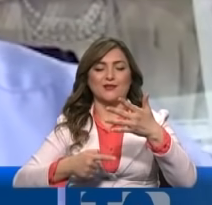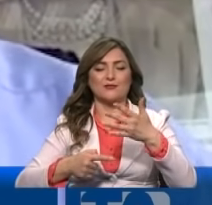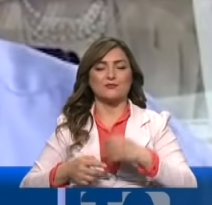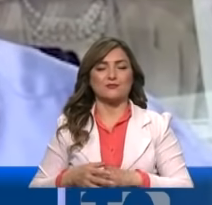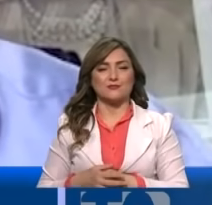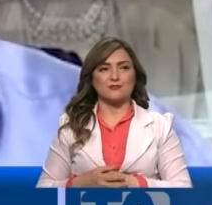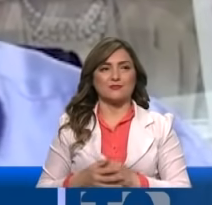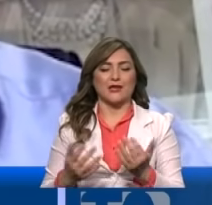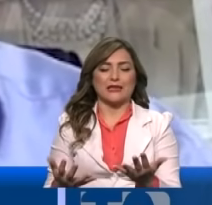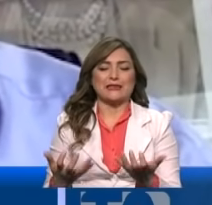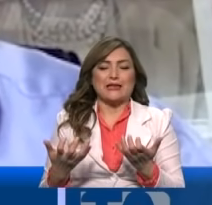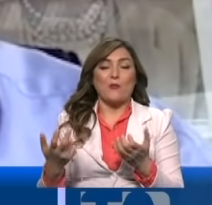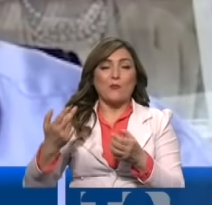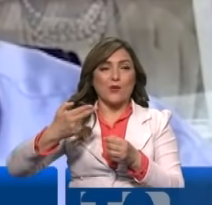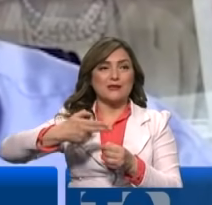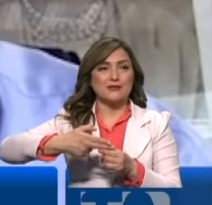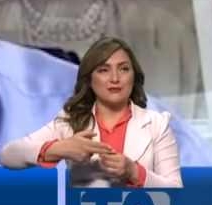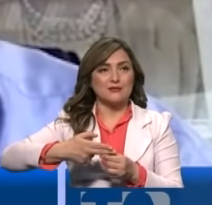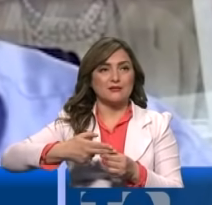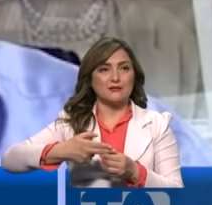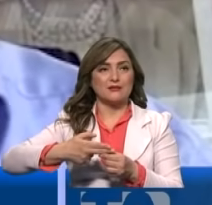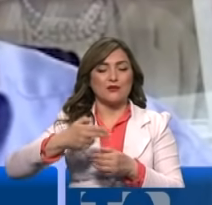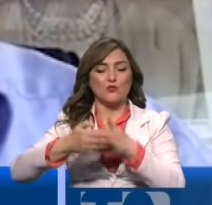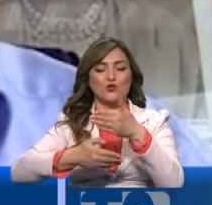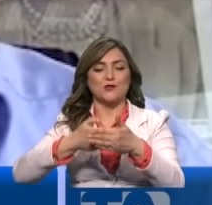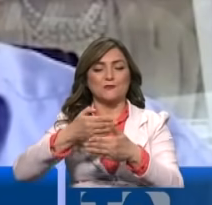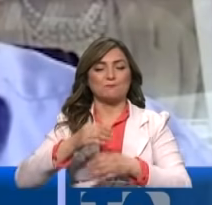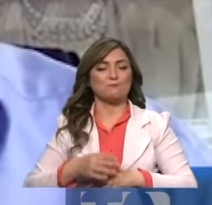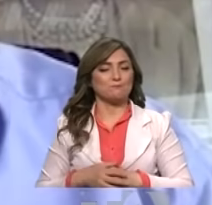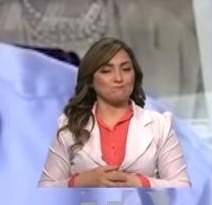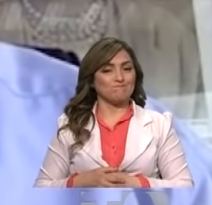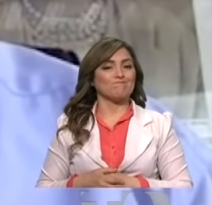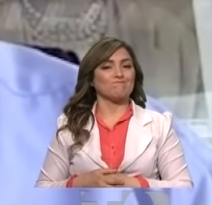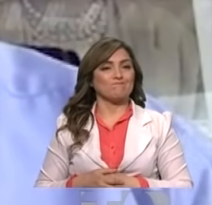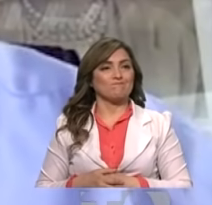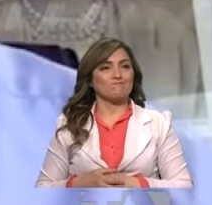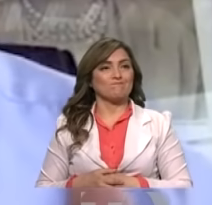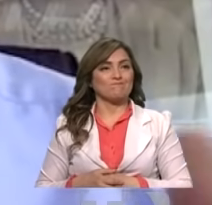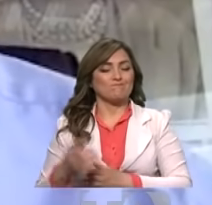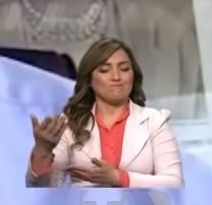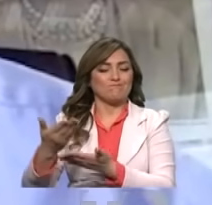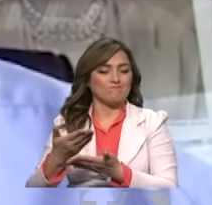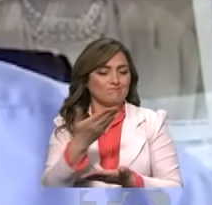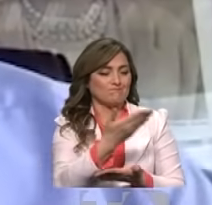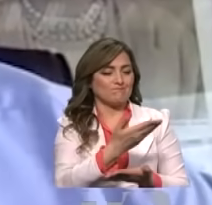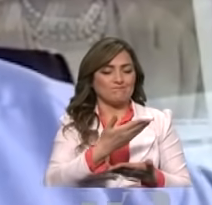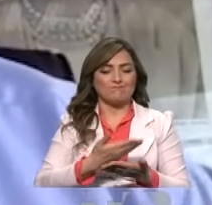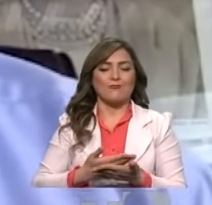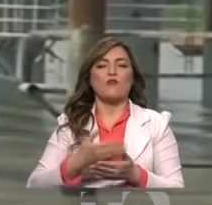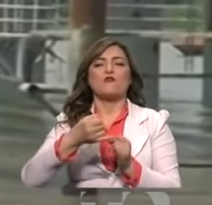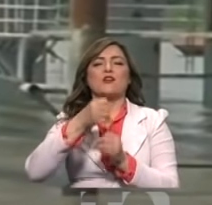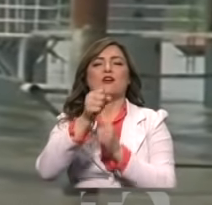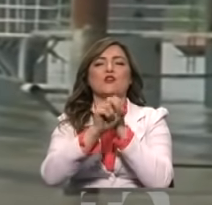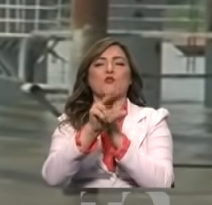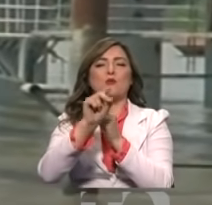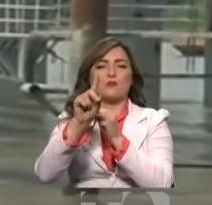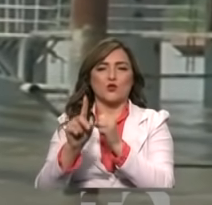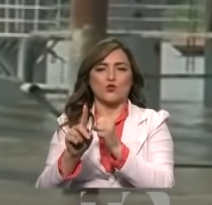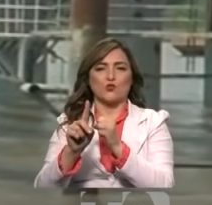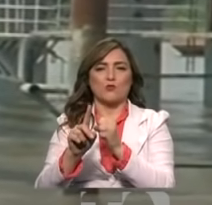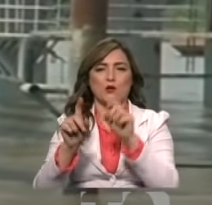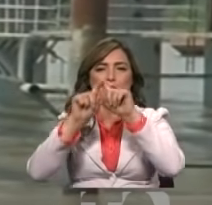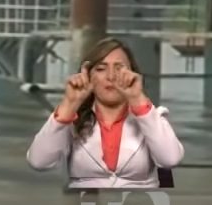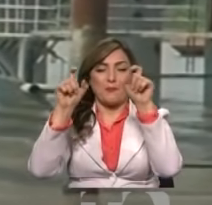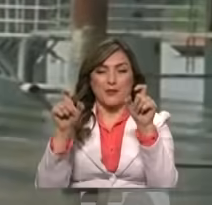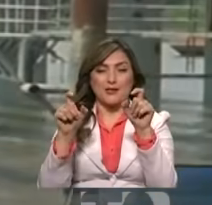que quieren ser parte de este proceso. Seguirán recibiendo propuestas hasta finales de 2021. Las calificarán